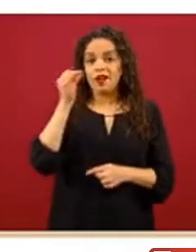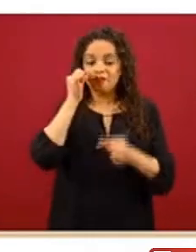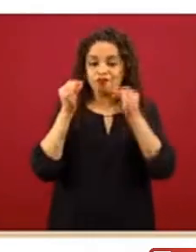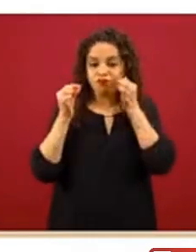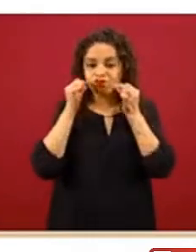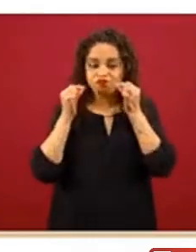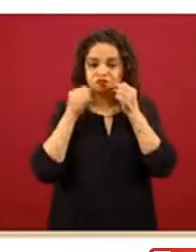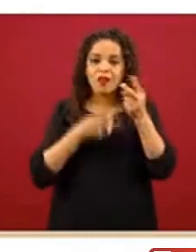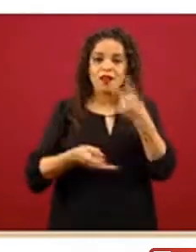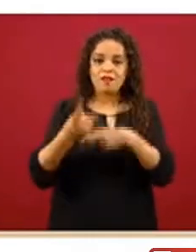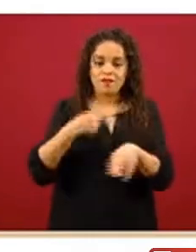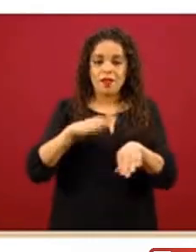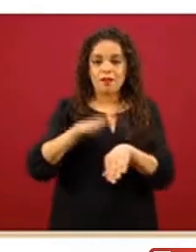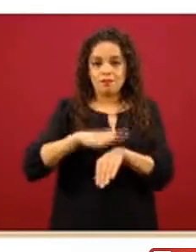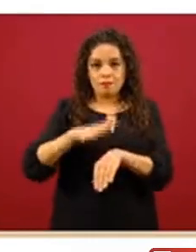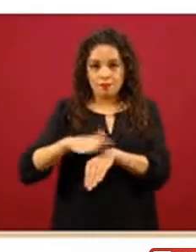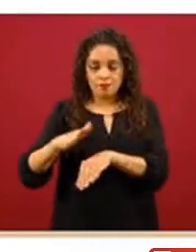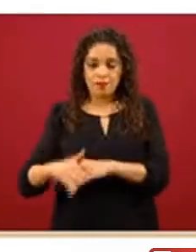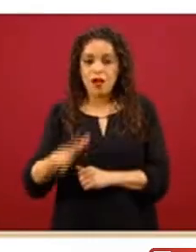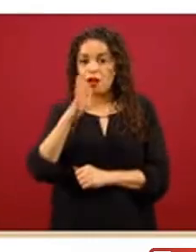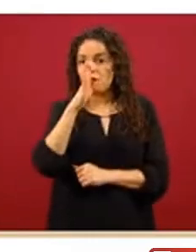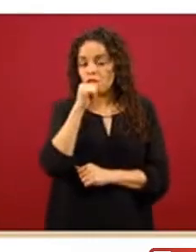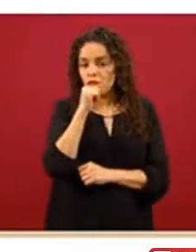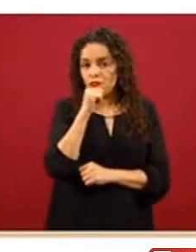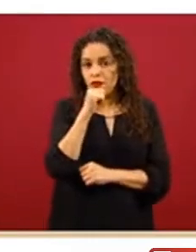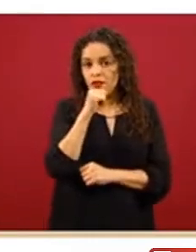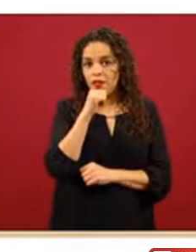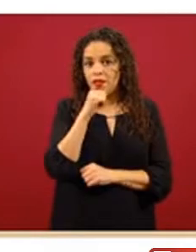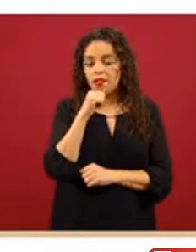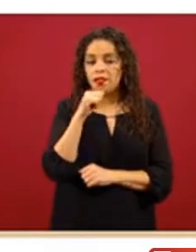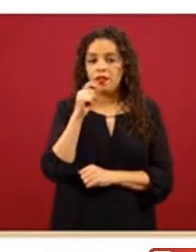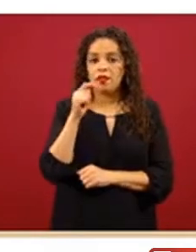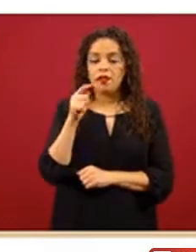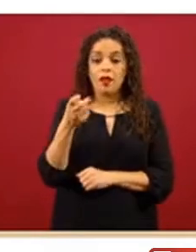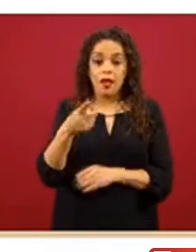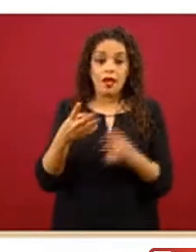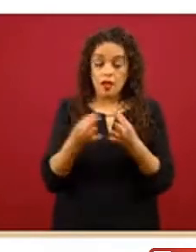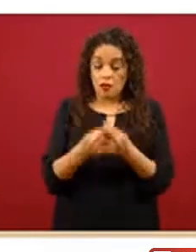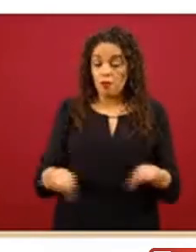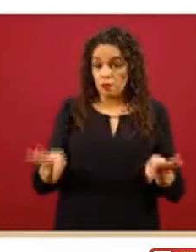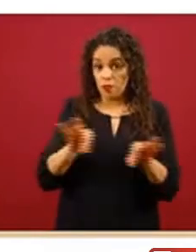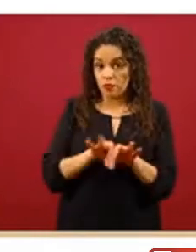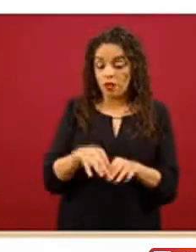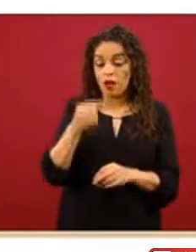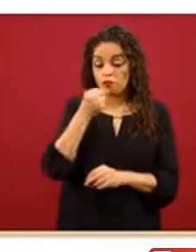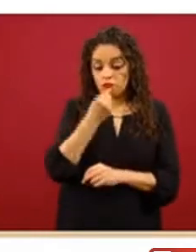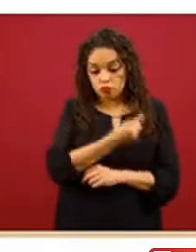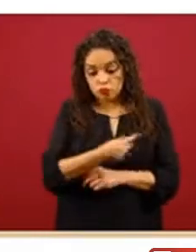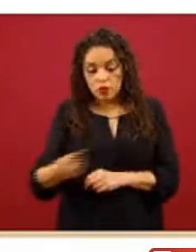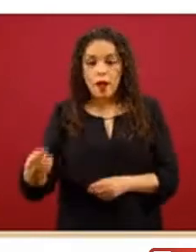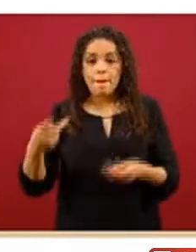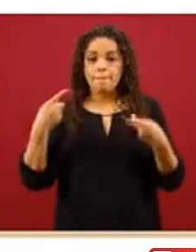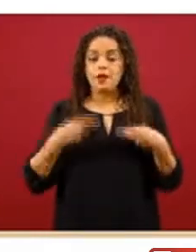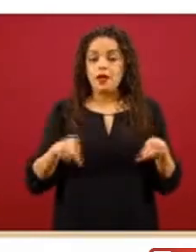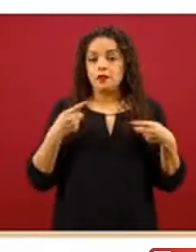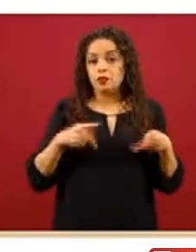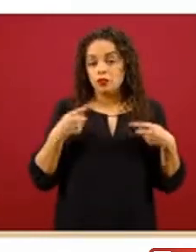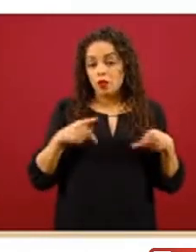lesiones, dificultad para comunicarse, esto es importante, en niños, en personas